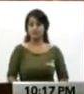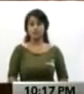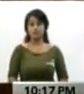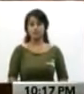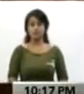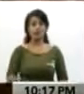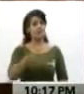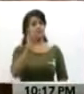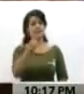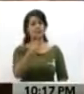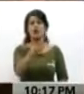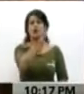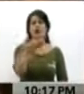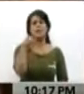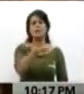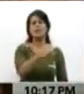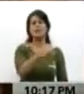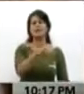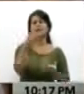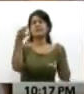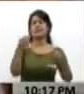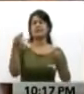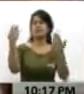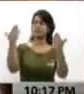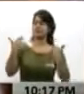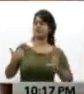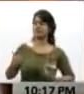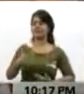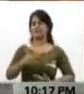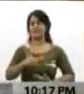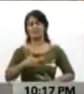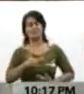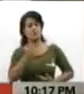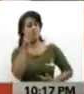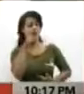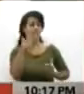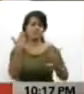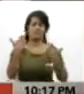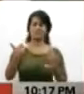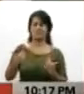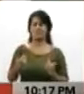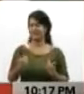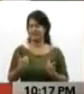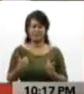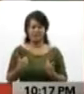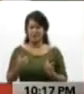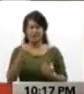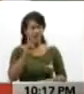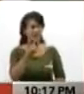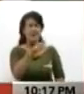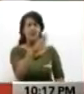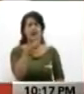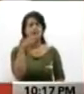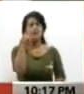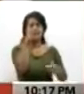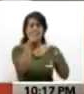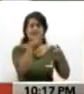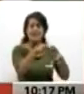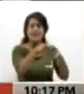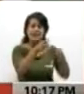agregó que Capriles ha tratado de presentarse como hombre del pueblo cuando es un hijo de la gran burguesía y de otra cosa.